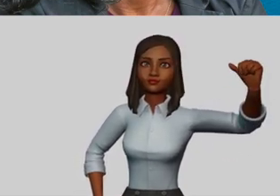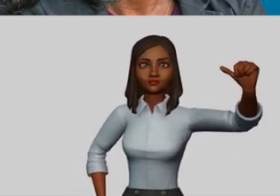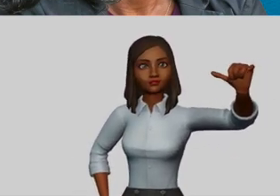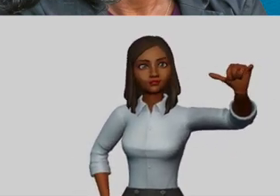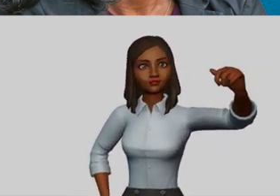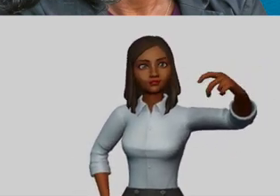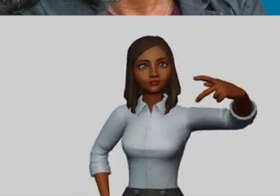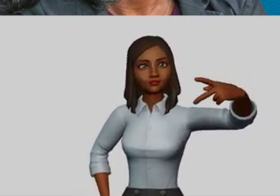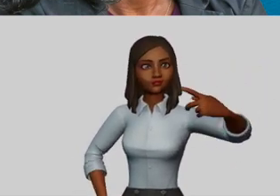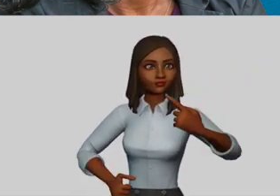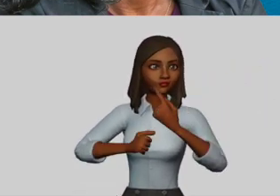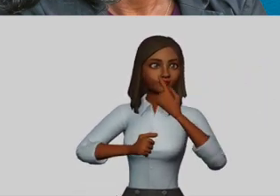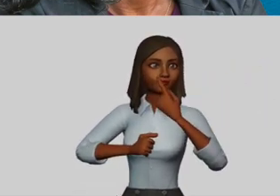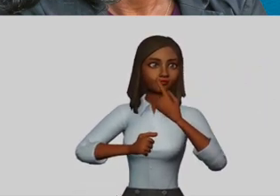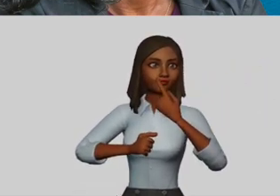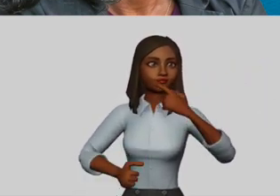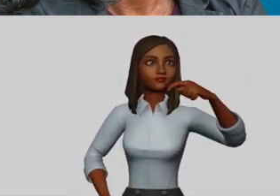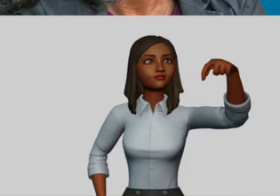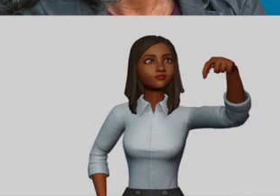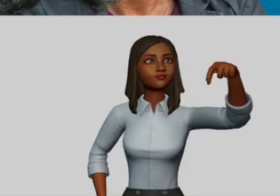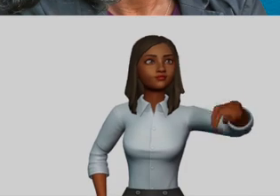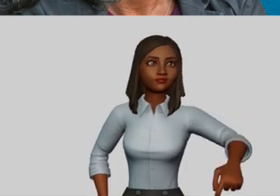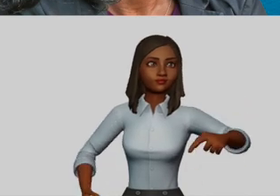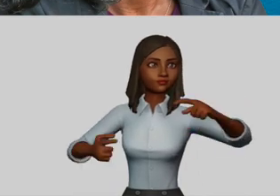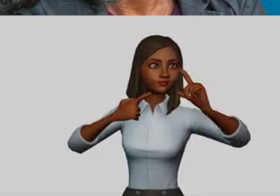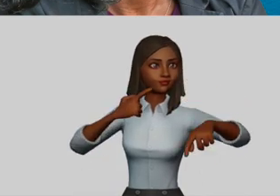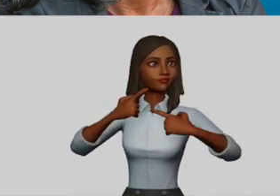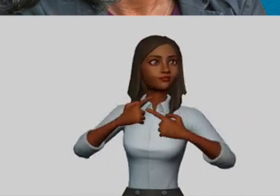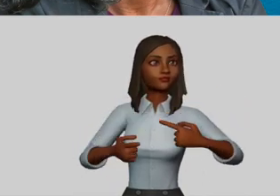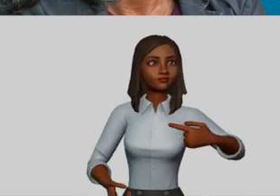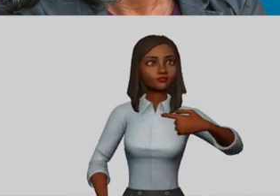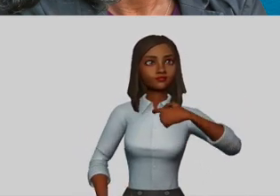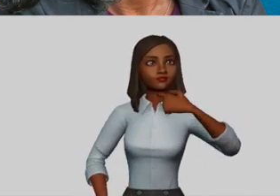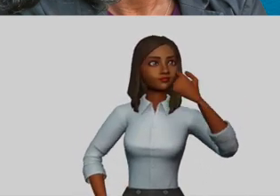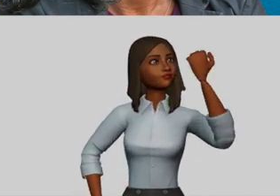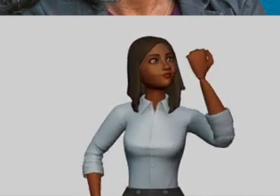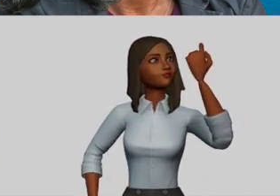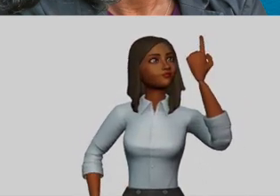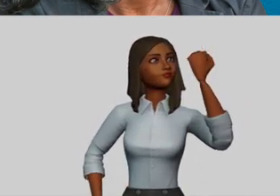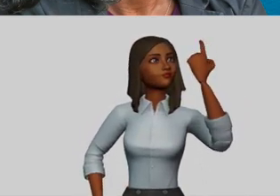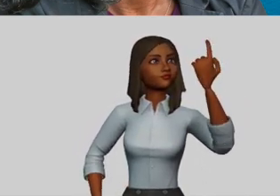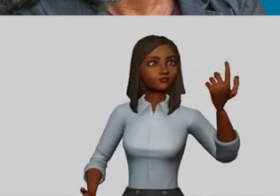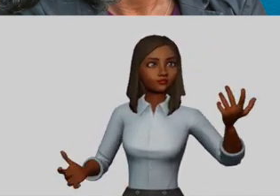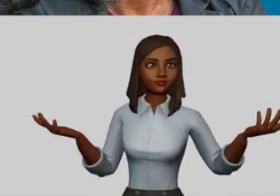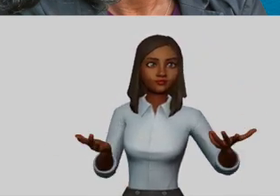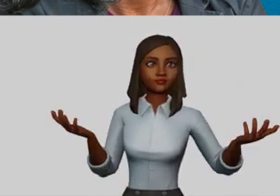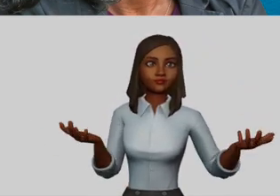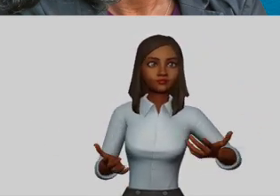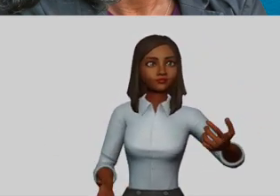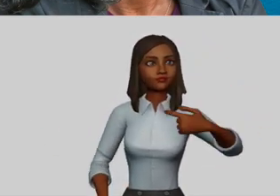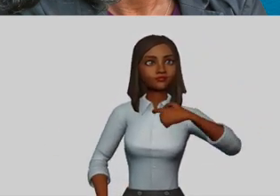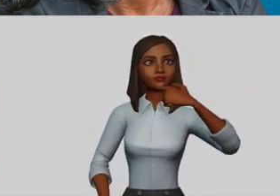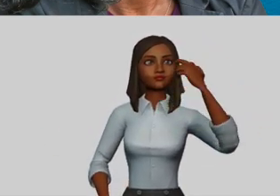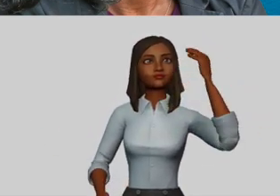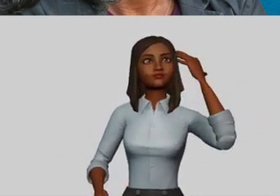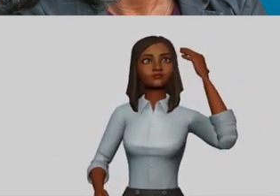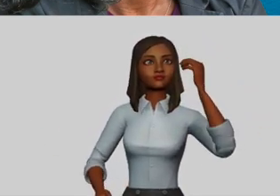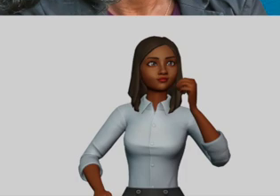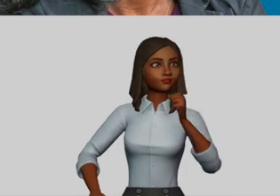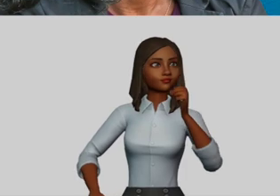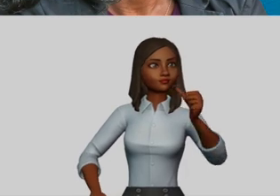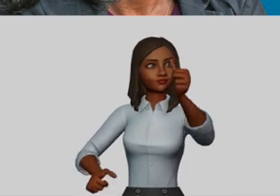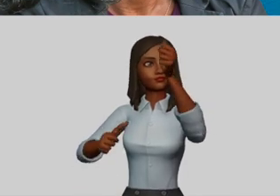que perder, tienes todo lo de ganar. Bueno. Entonces, para mí ya los retos se volvieron algo parte de